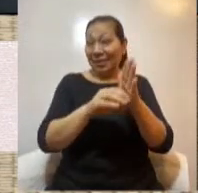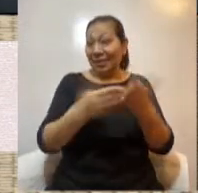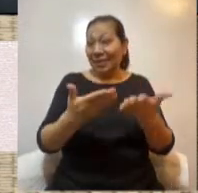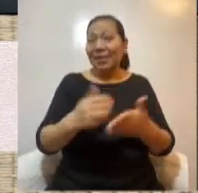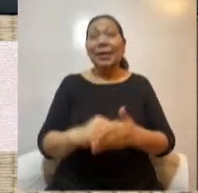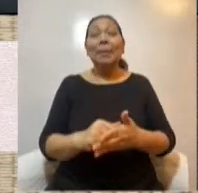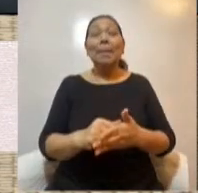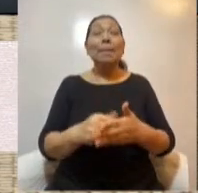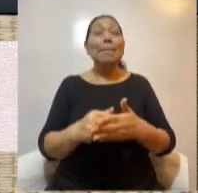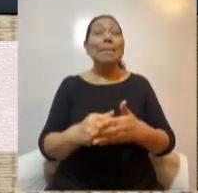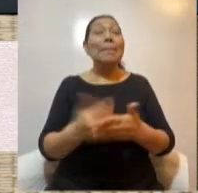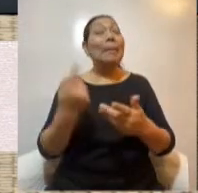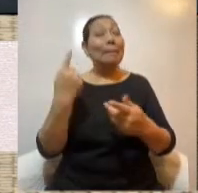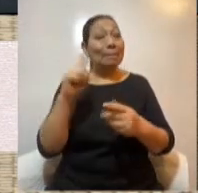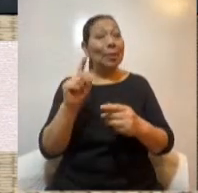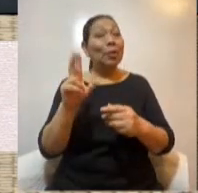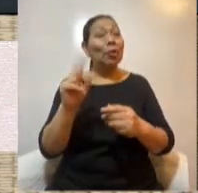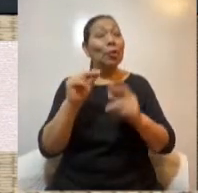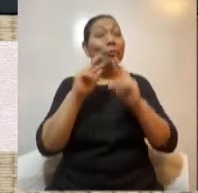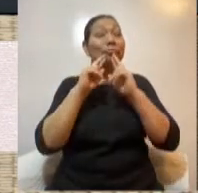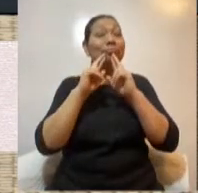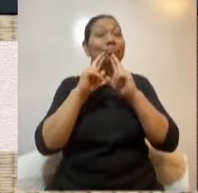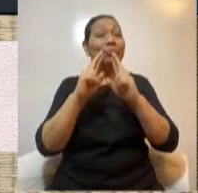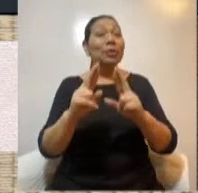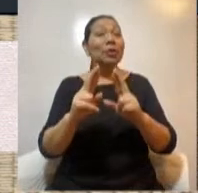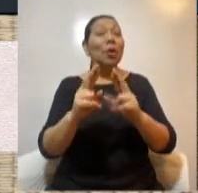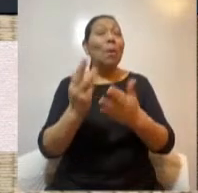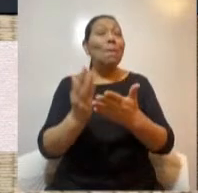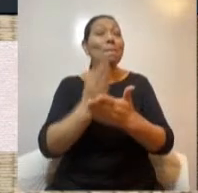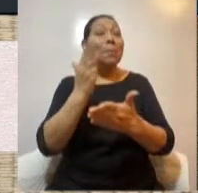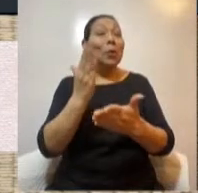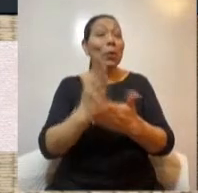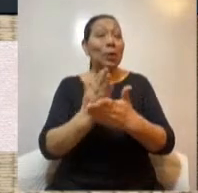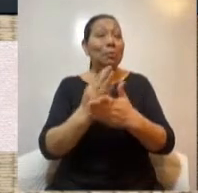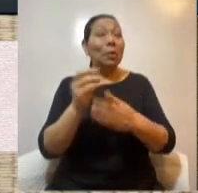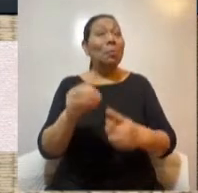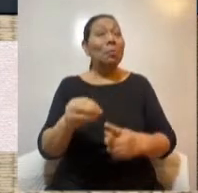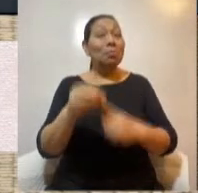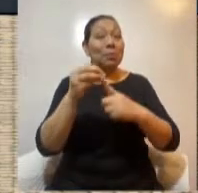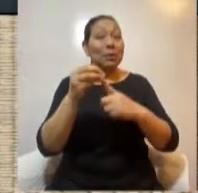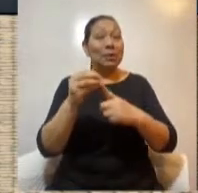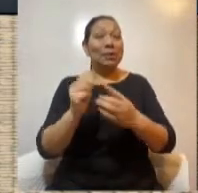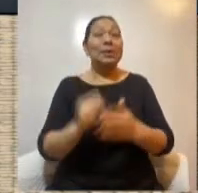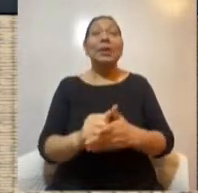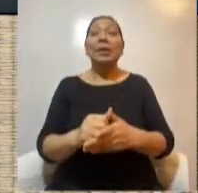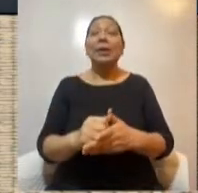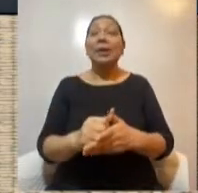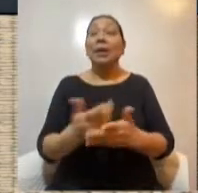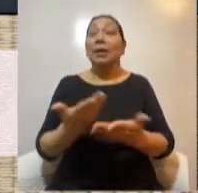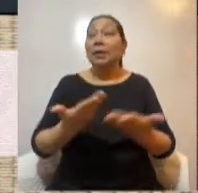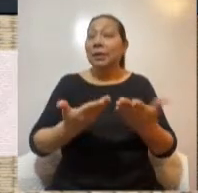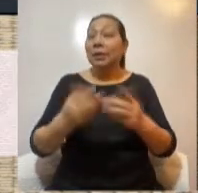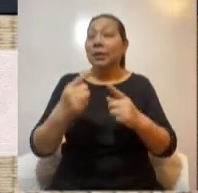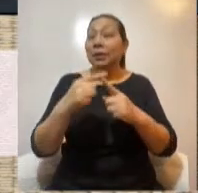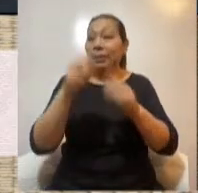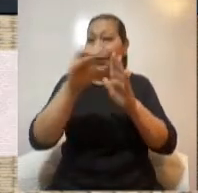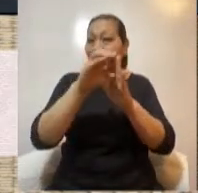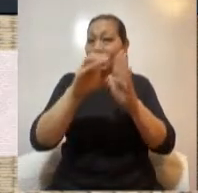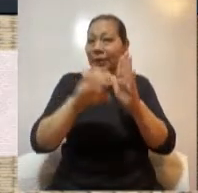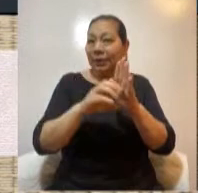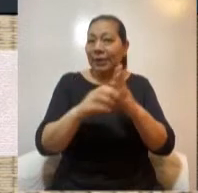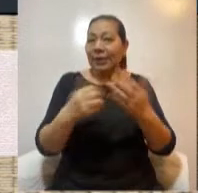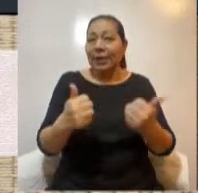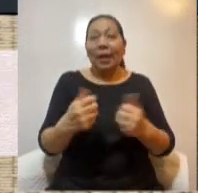por supuesto desde la teoría del derecho para resolver conflictos entre principios y en especial principios